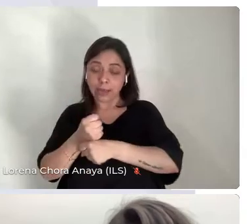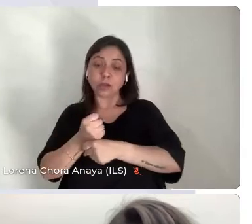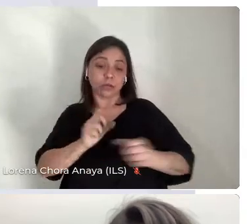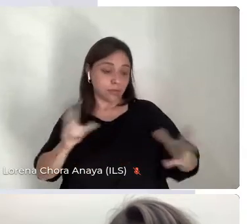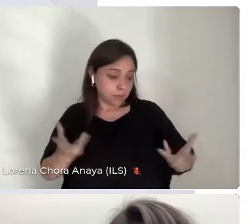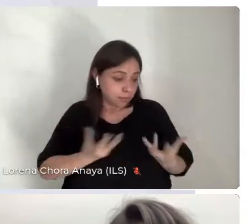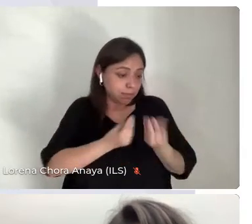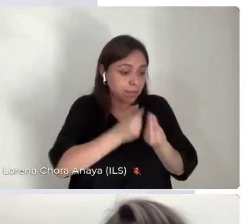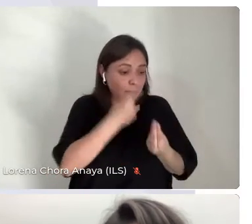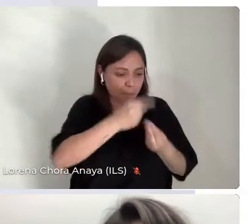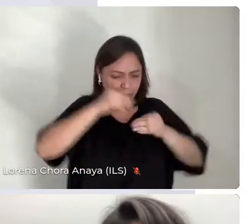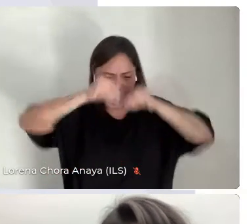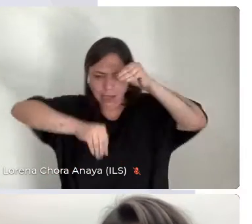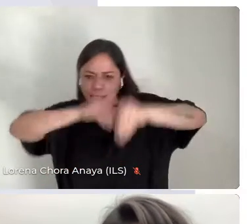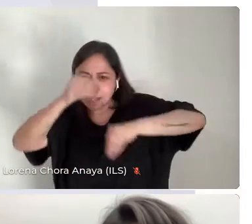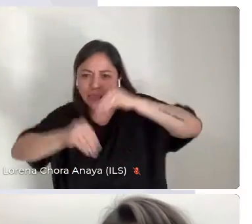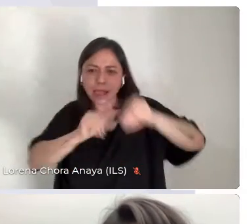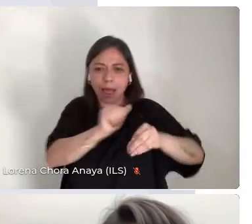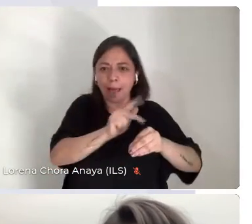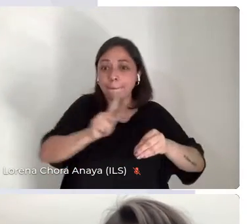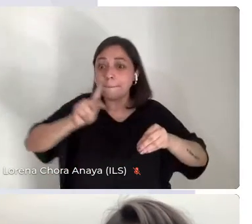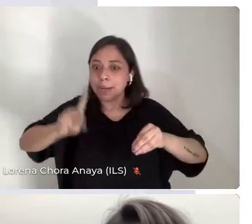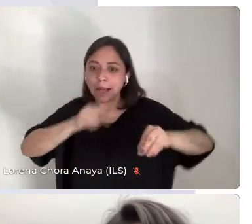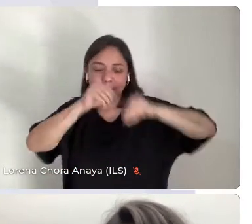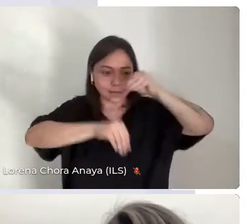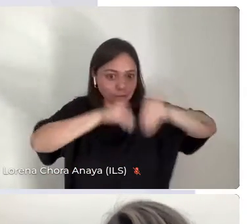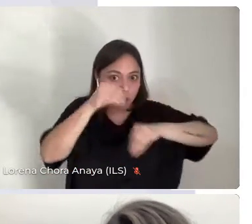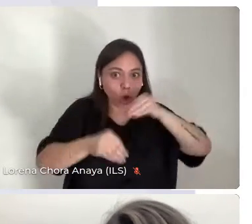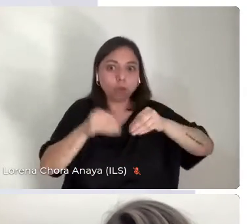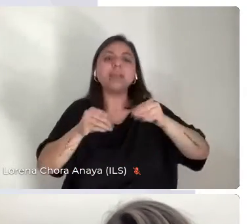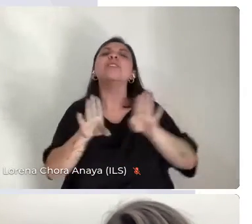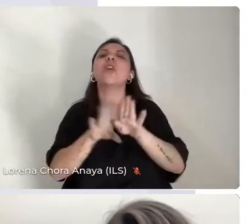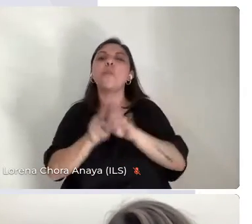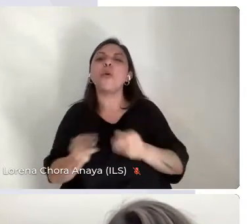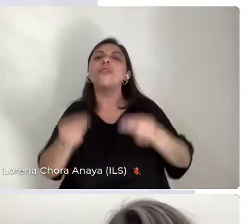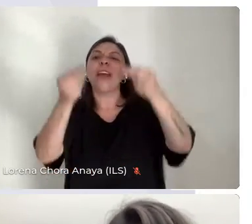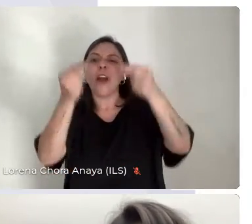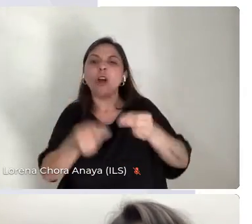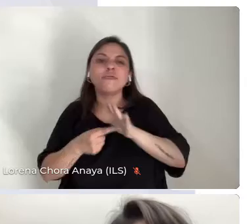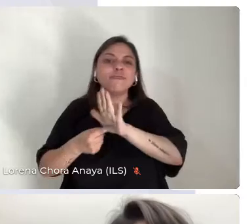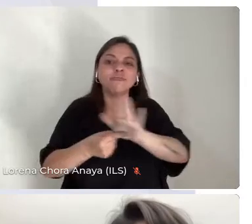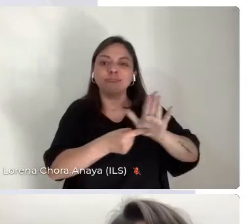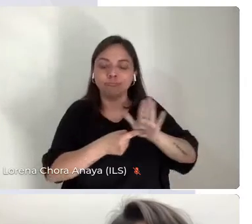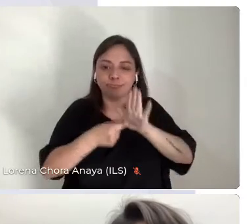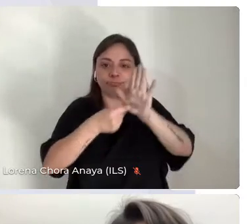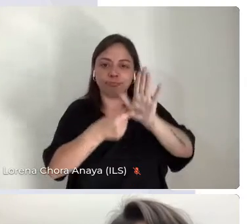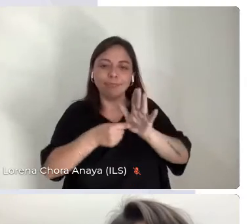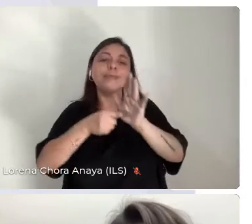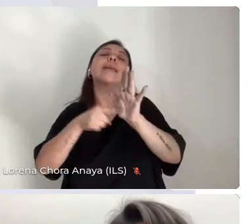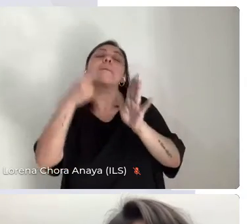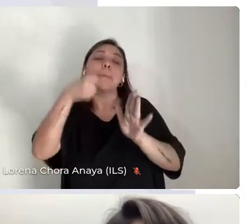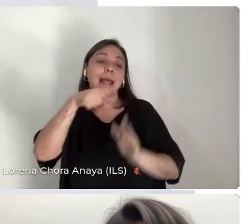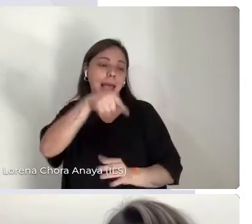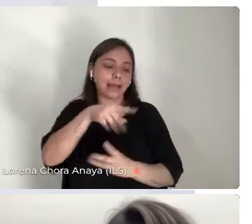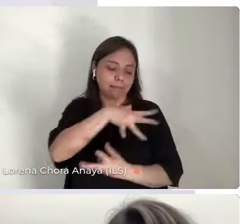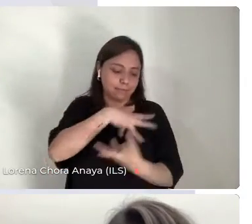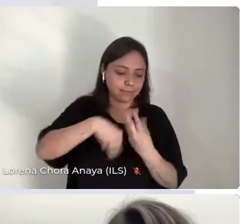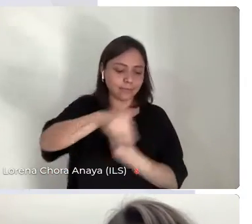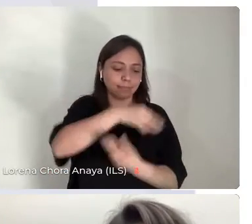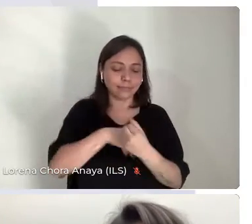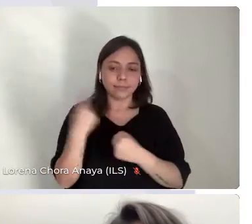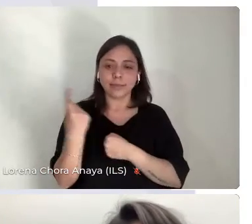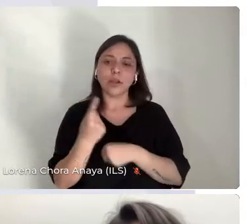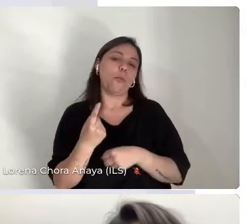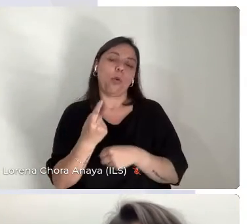crear modelos de negocio y que además estén vinculados con los objetivos de desarrollo sostenible, buscando que generen impacto en su